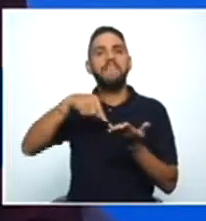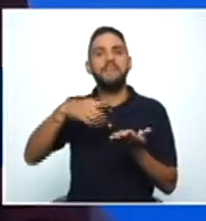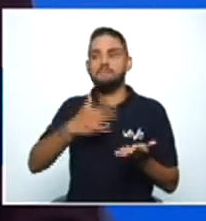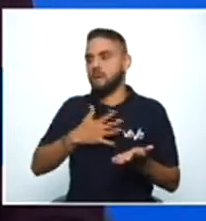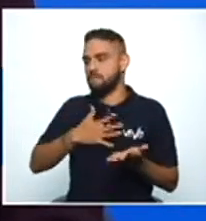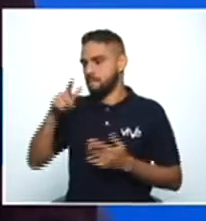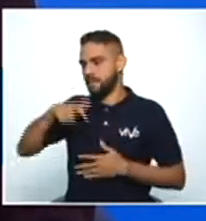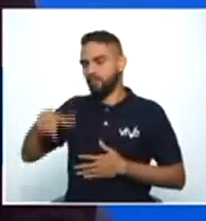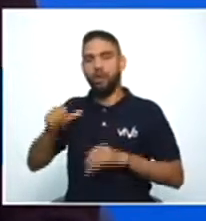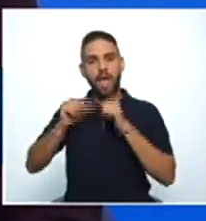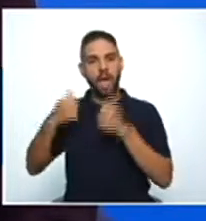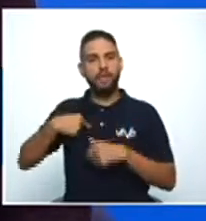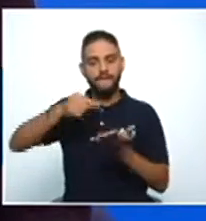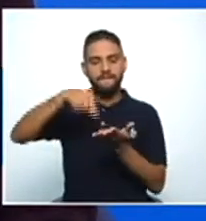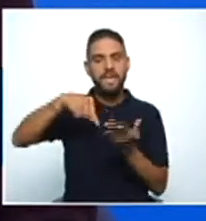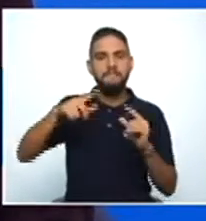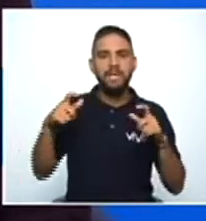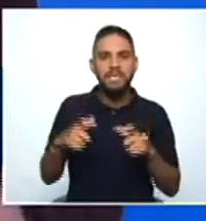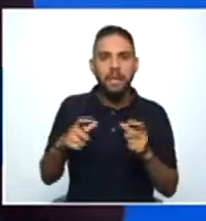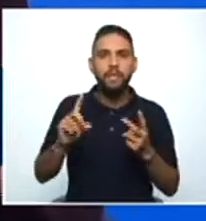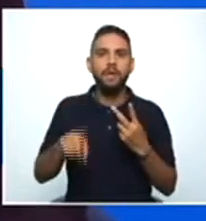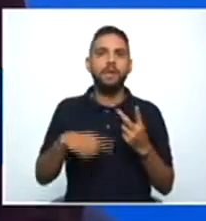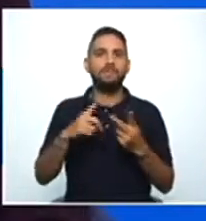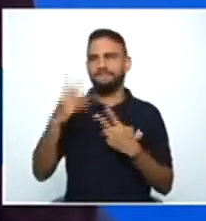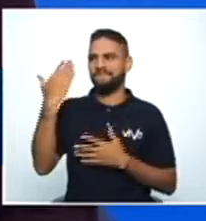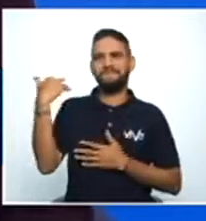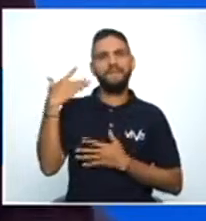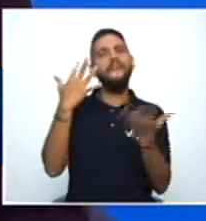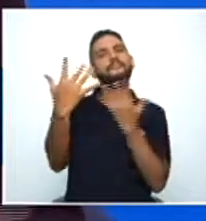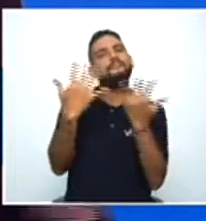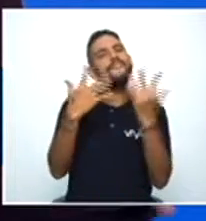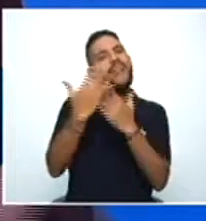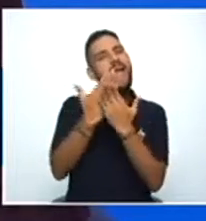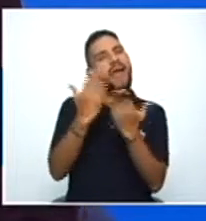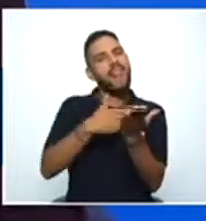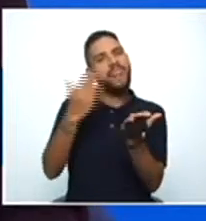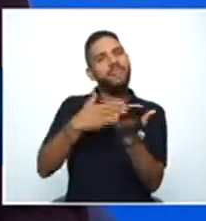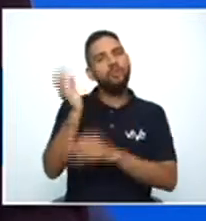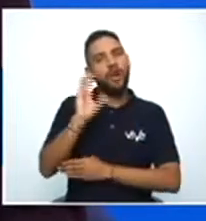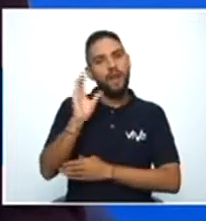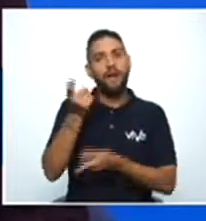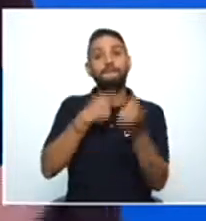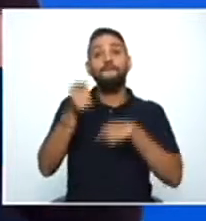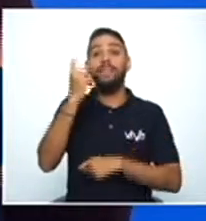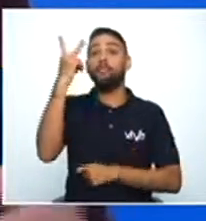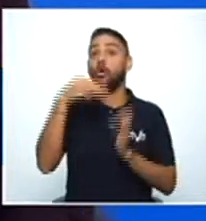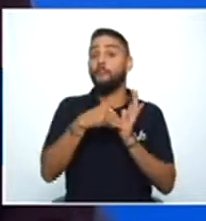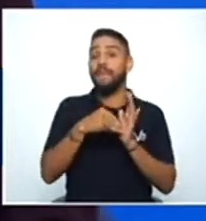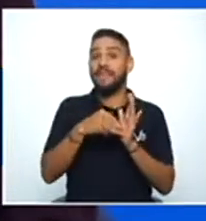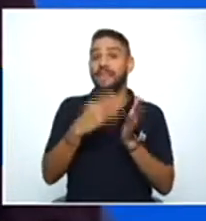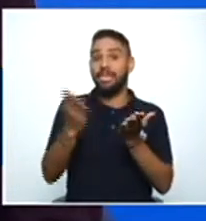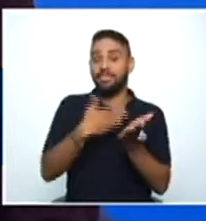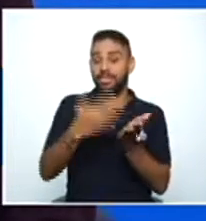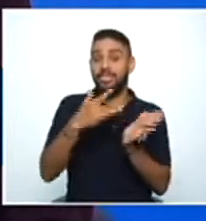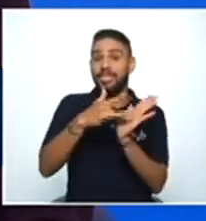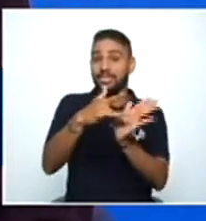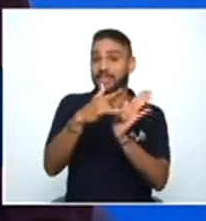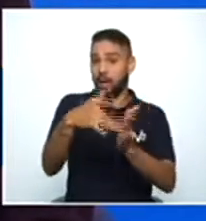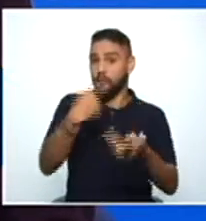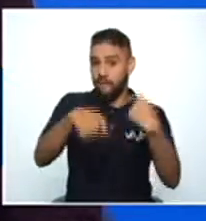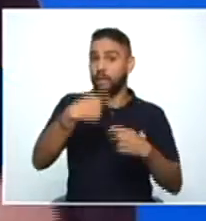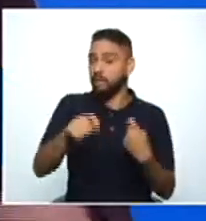una experiencia muy hermosa en lo que fue la feria del libro de caracas donde vendimos casi 2000 discos donde contamos con la presencia de muchos artistas